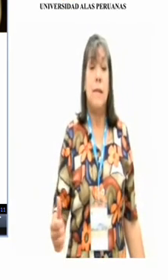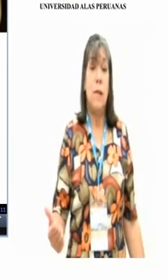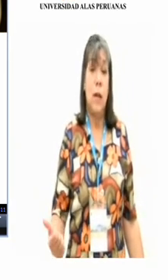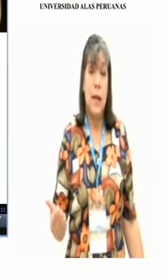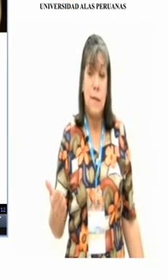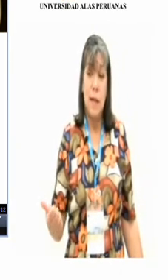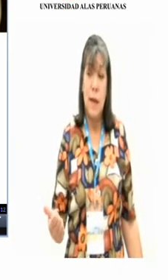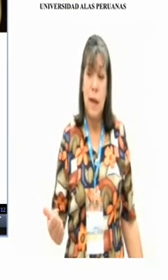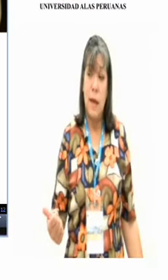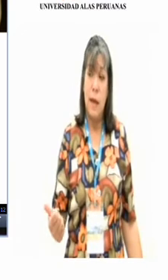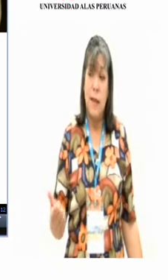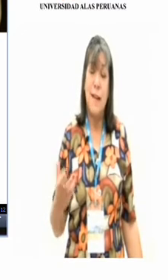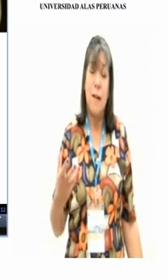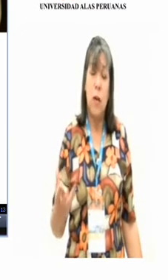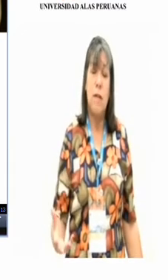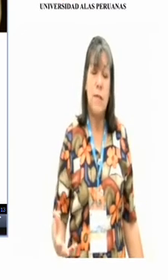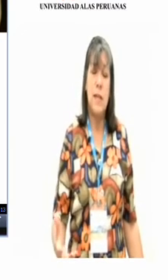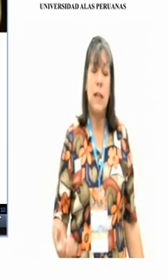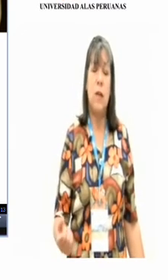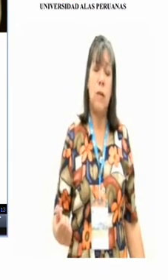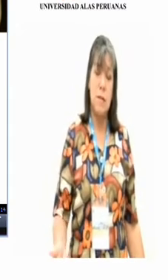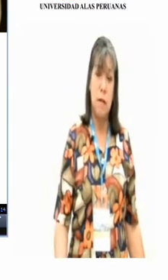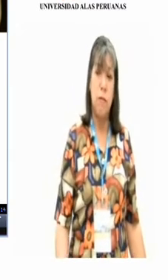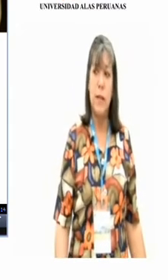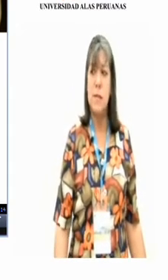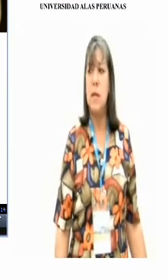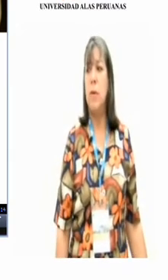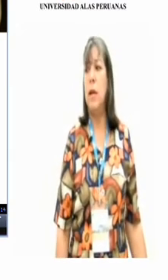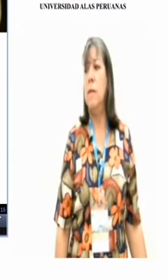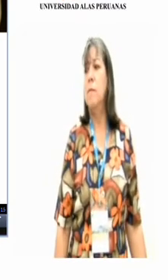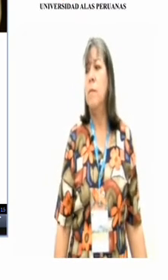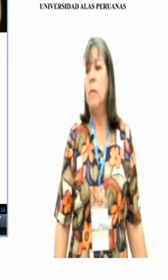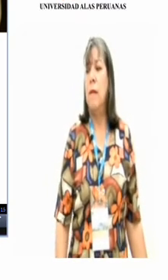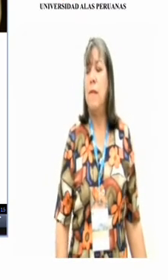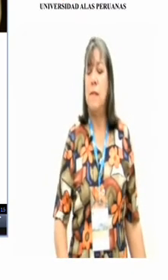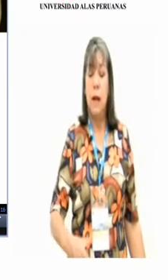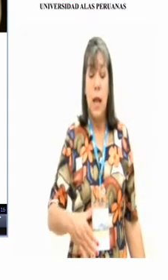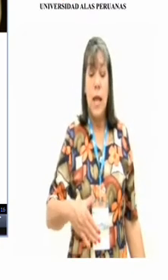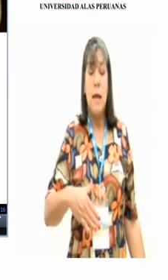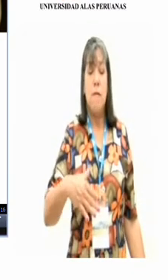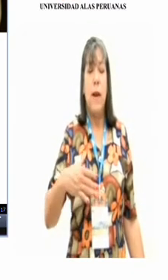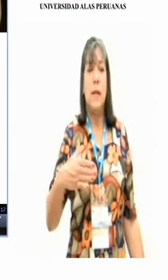tenemos que ese rol del facilitador debe ser flexible,